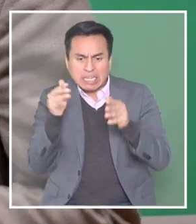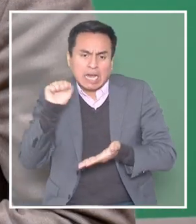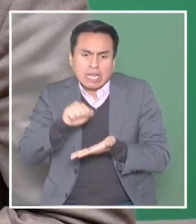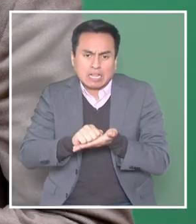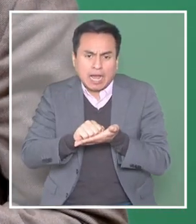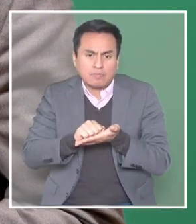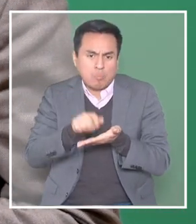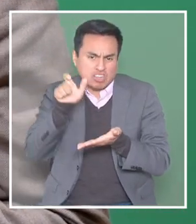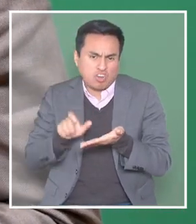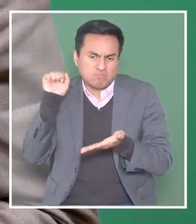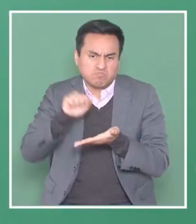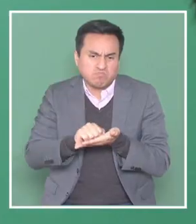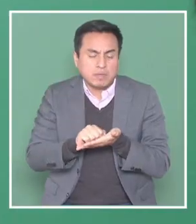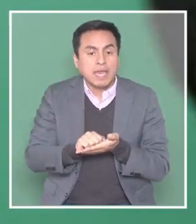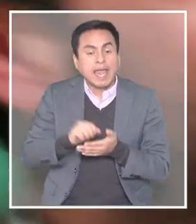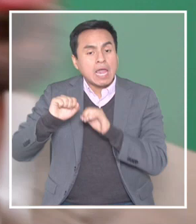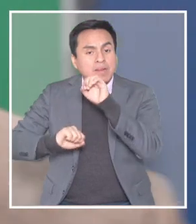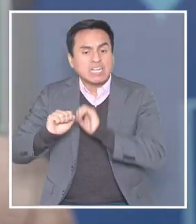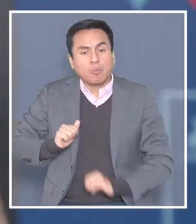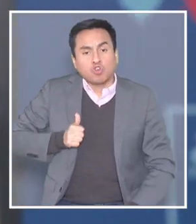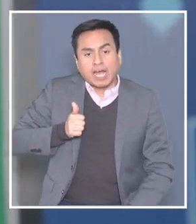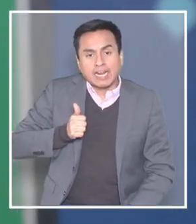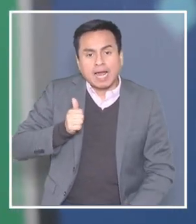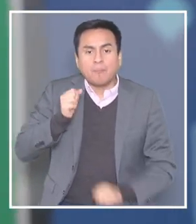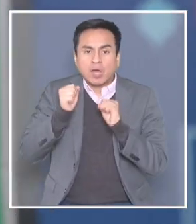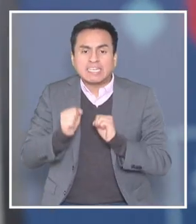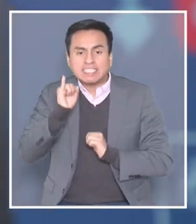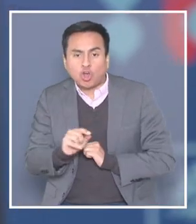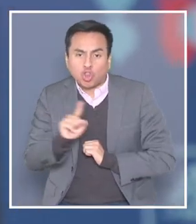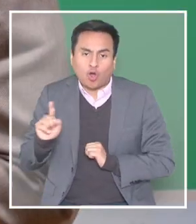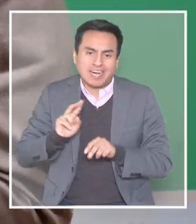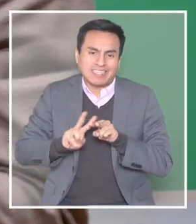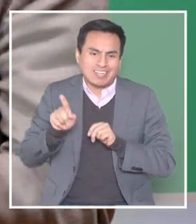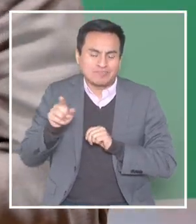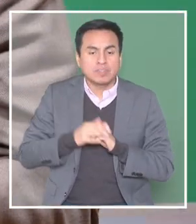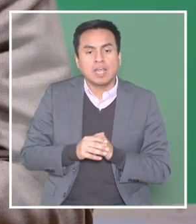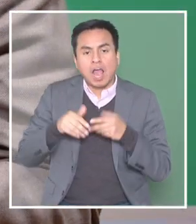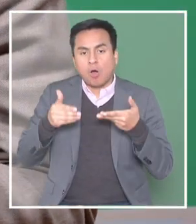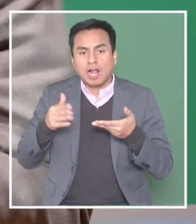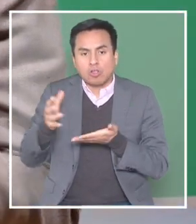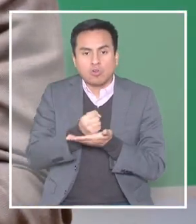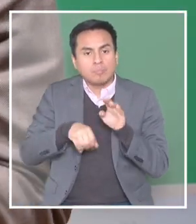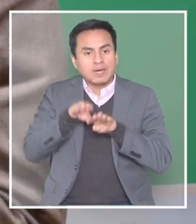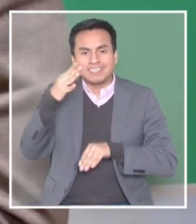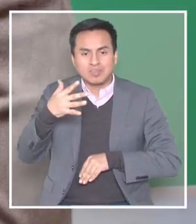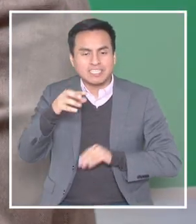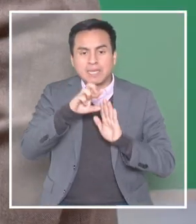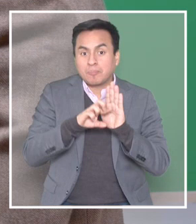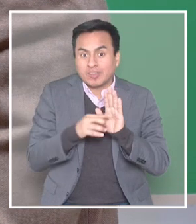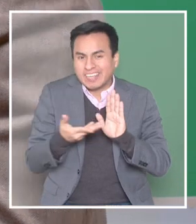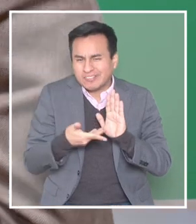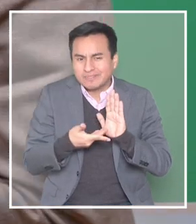atienda este reclamo de la persona. Pero la empresa, de forma voluntaria, puede hacerlo o no hacerlo. Ahora, el logro más importante de